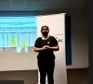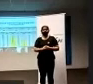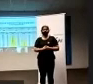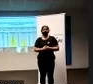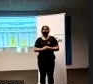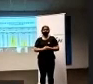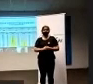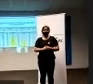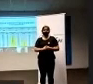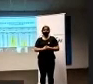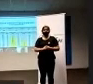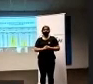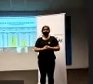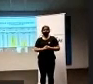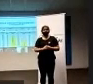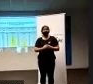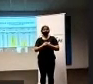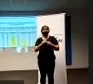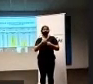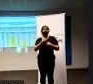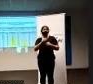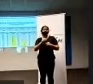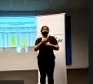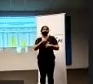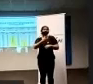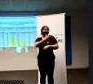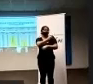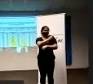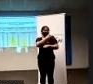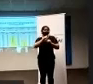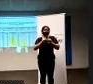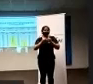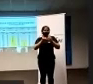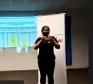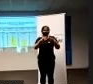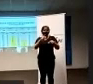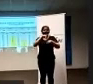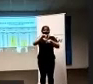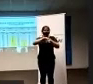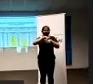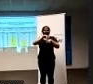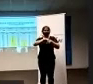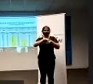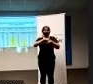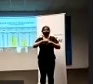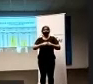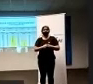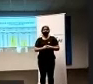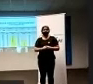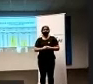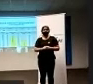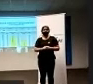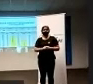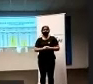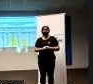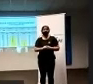de edad, se vio lo siguiente. La primera dosis constituyó un porcentaje de cobertura de 52%,